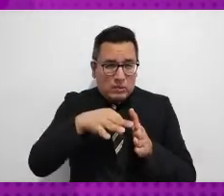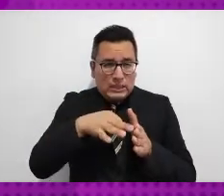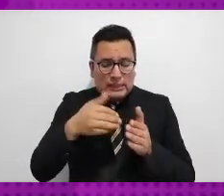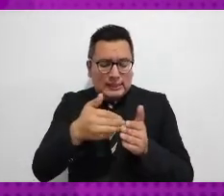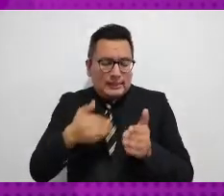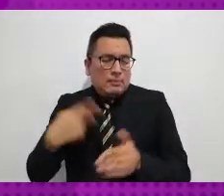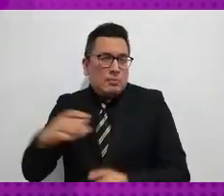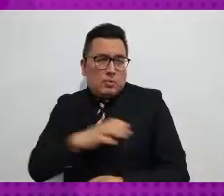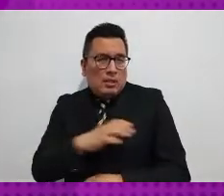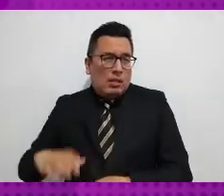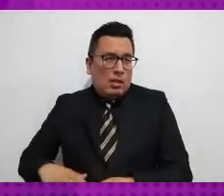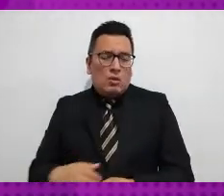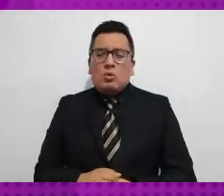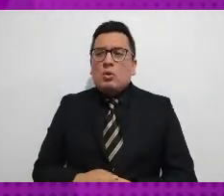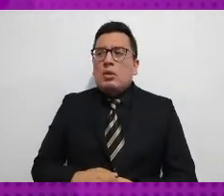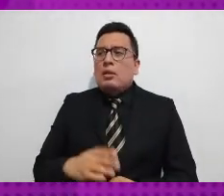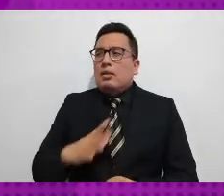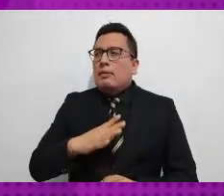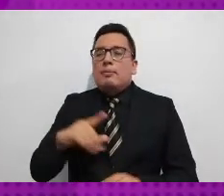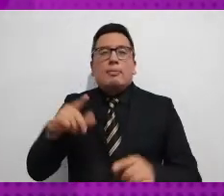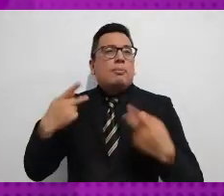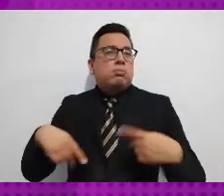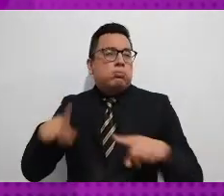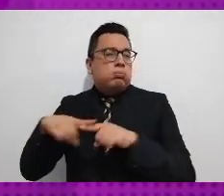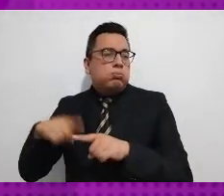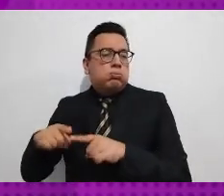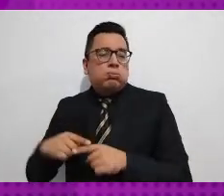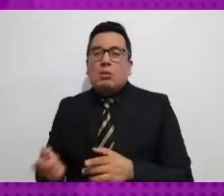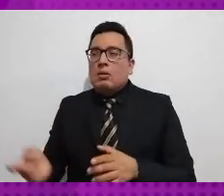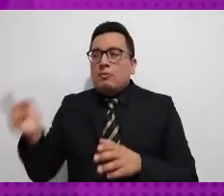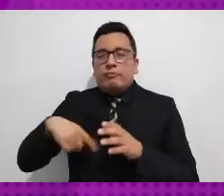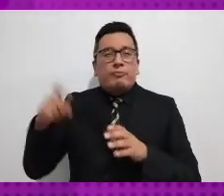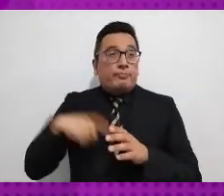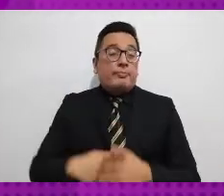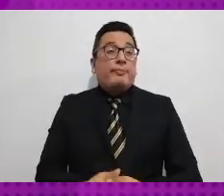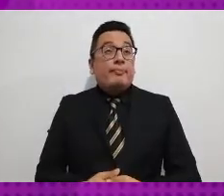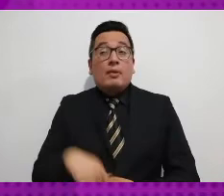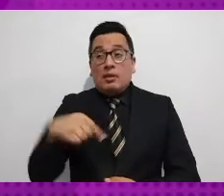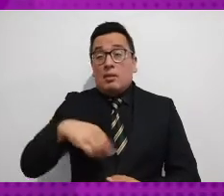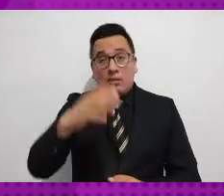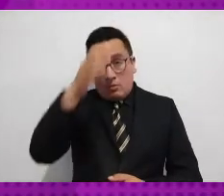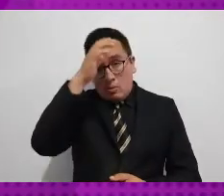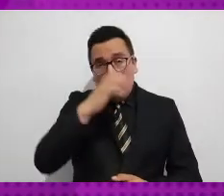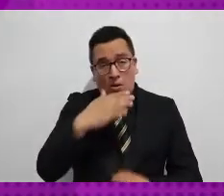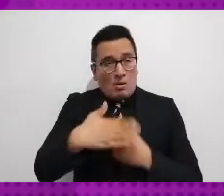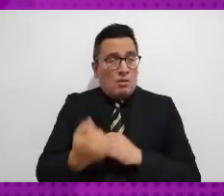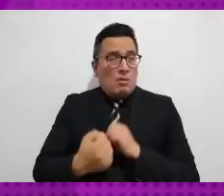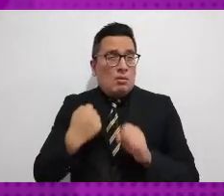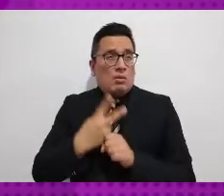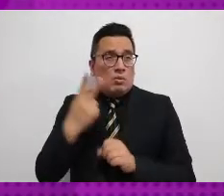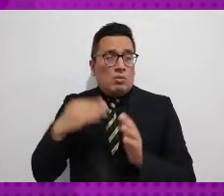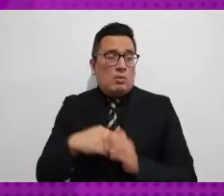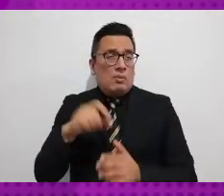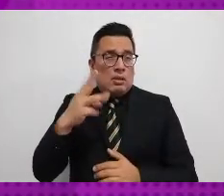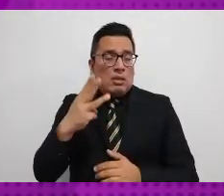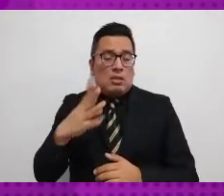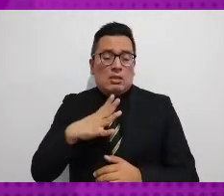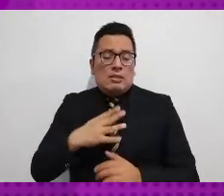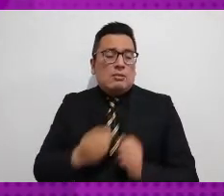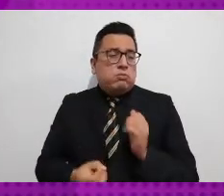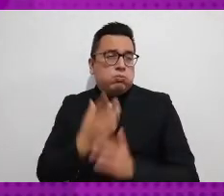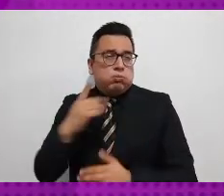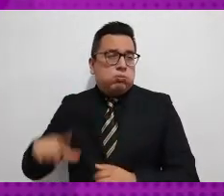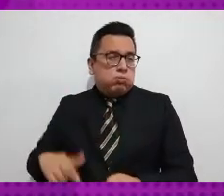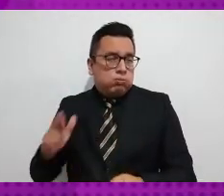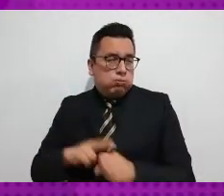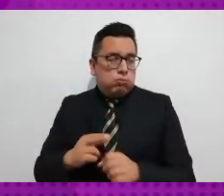sus candidaturas sean lo más inclusivas posible. Aquí en Coahuila se va a renovar la gubernatura en el 2023 Así es. y también las diputaciones Así locales. Es un tema